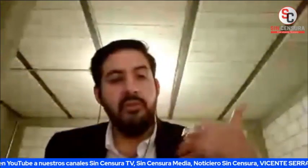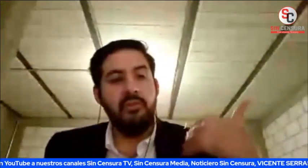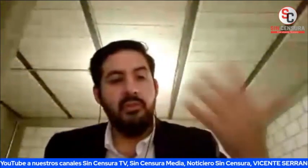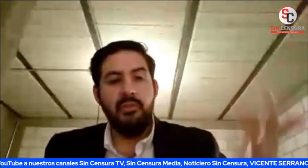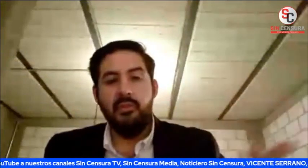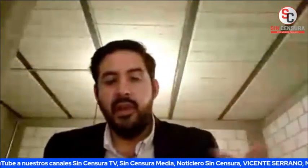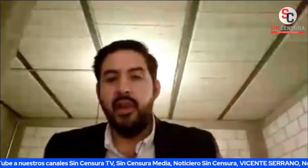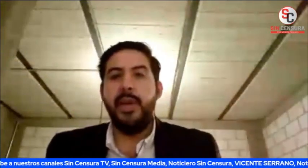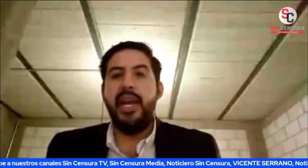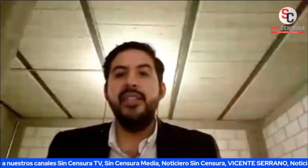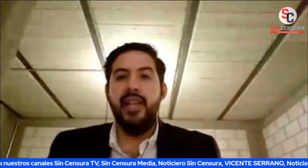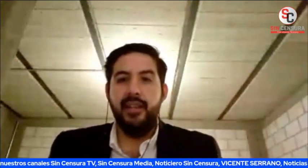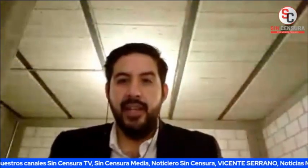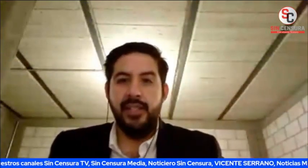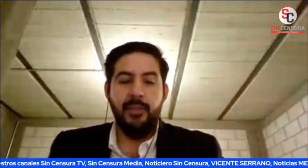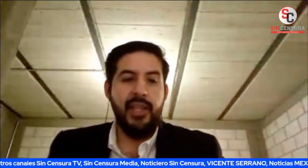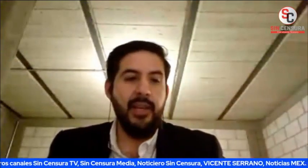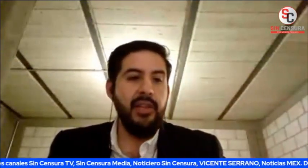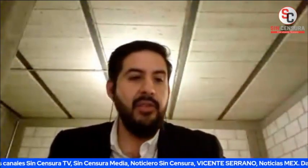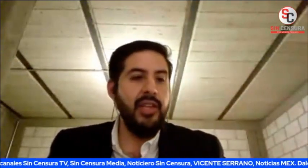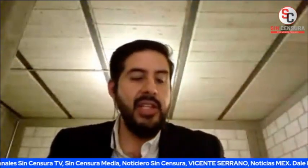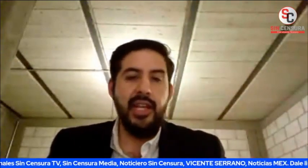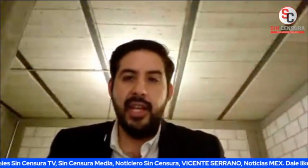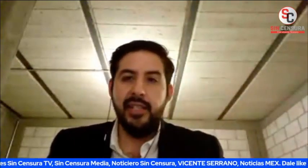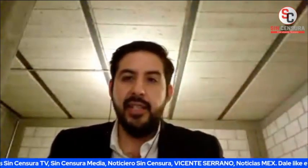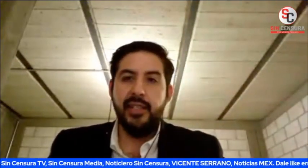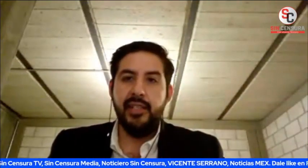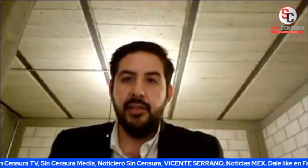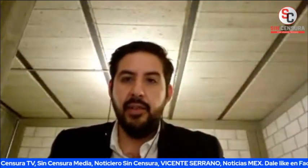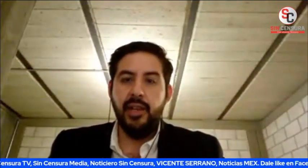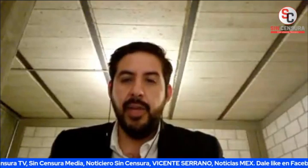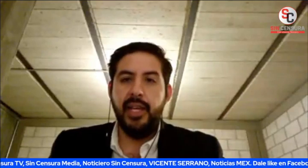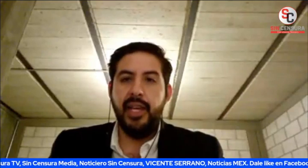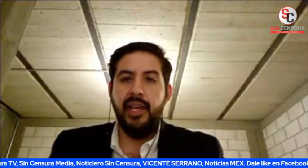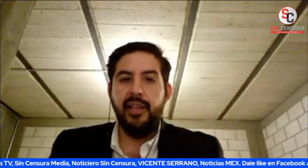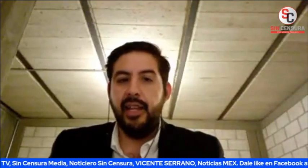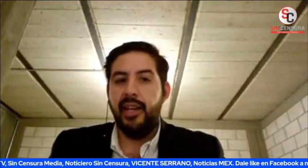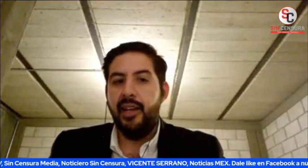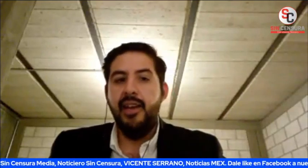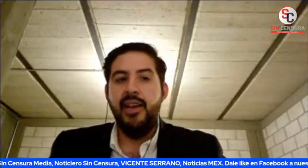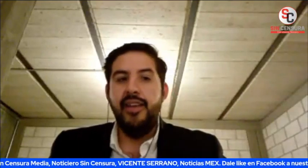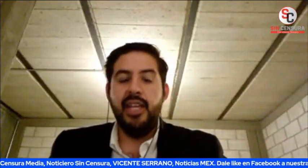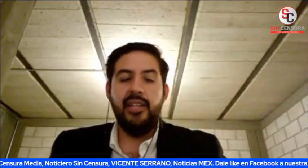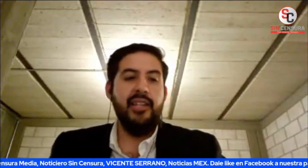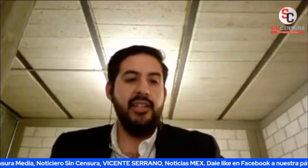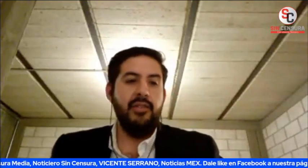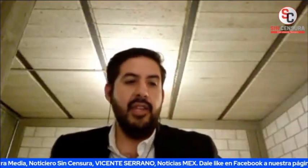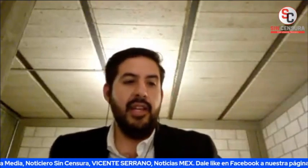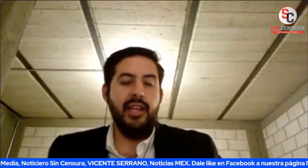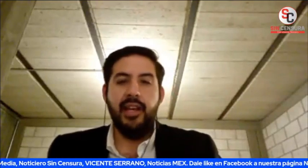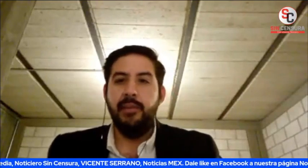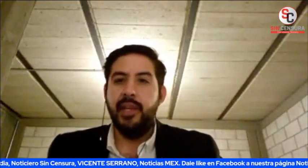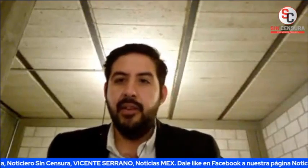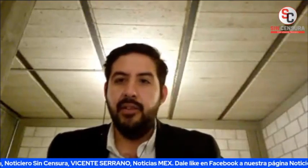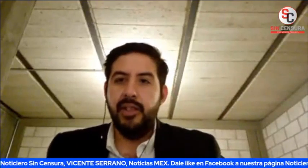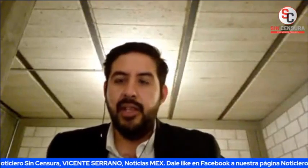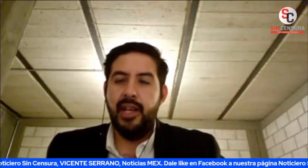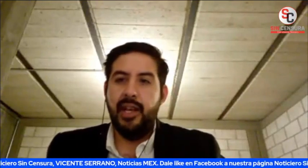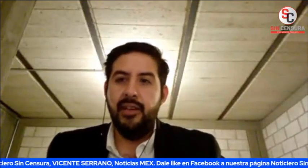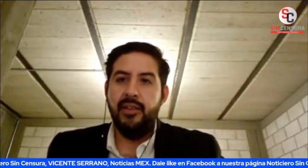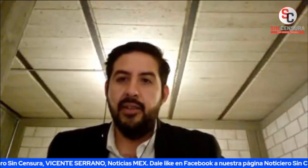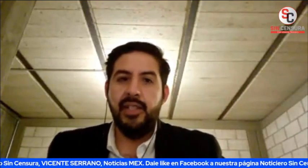vemos con esperanza este planteamiento inicial que hace este sector del PRI, que tiene cierta intención de caminar